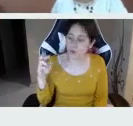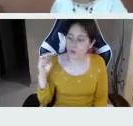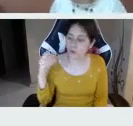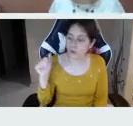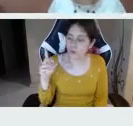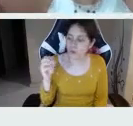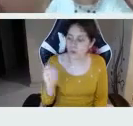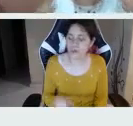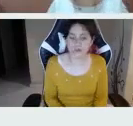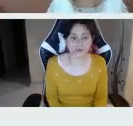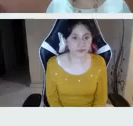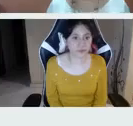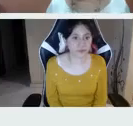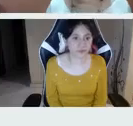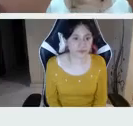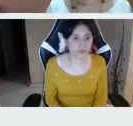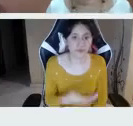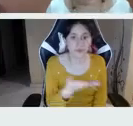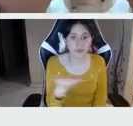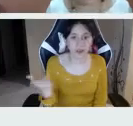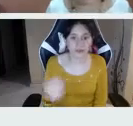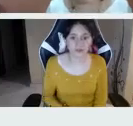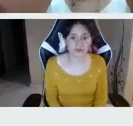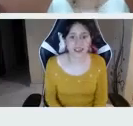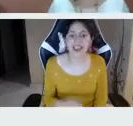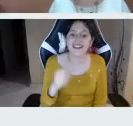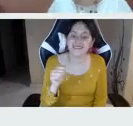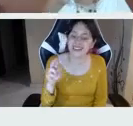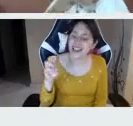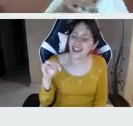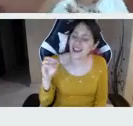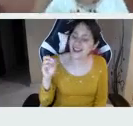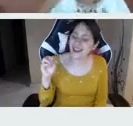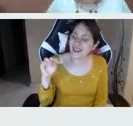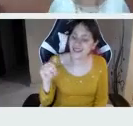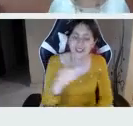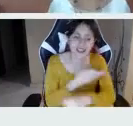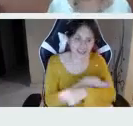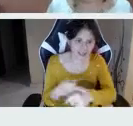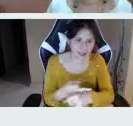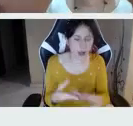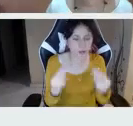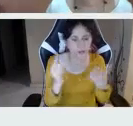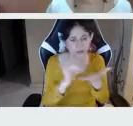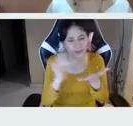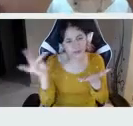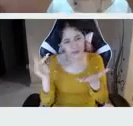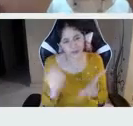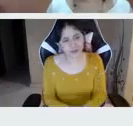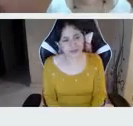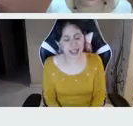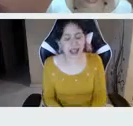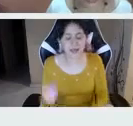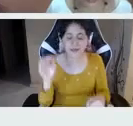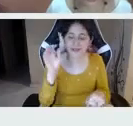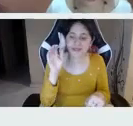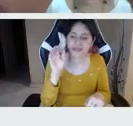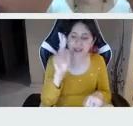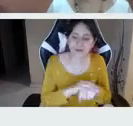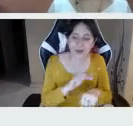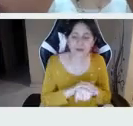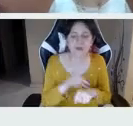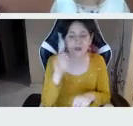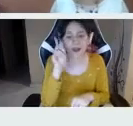Para ustedes dos, por favor, allá en Armonía Familiar también. Muchísimas gracias a mis amigos y amigas de Comunicación Social y